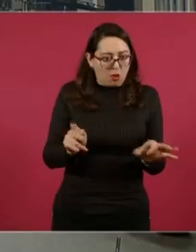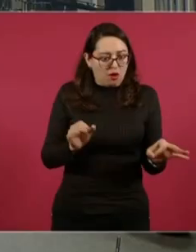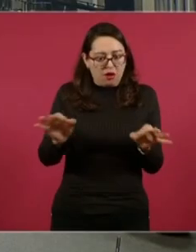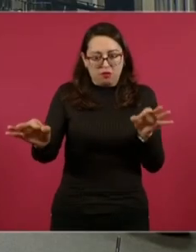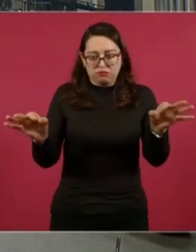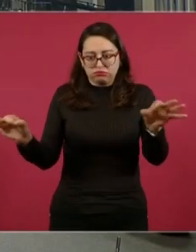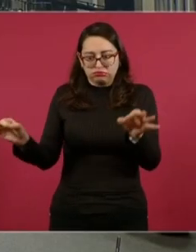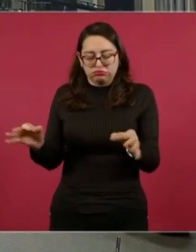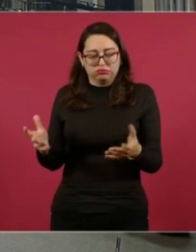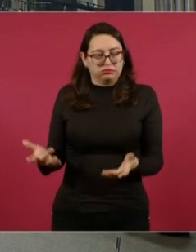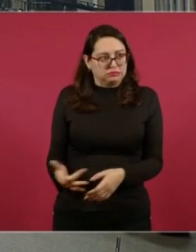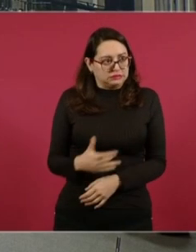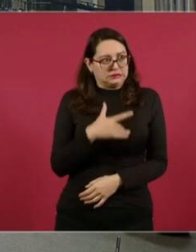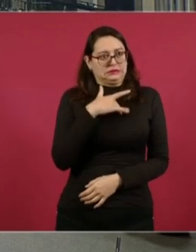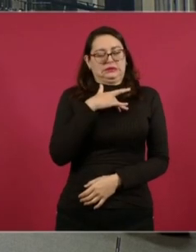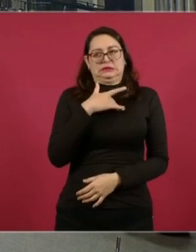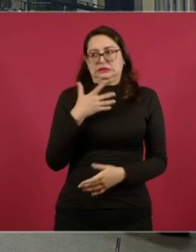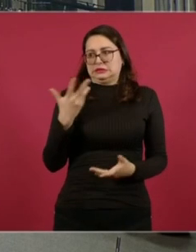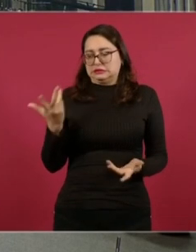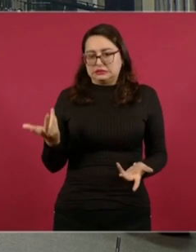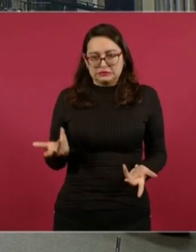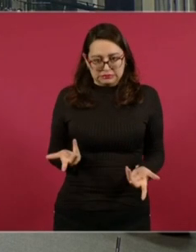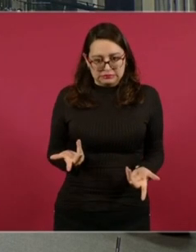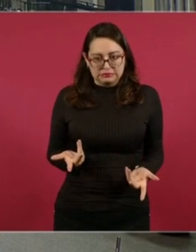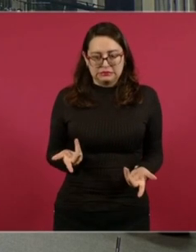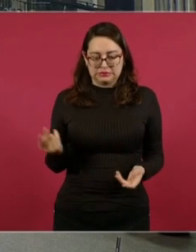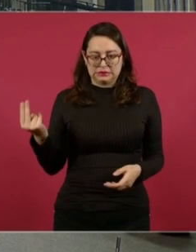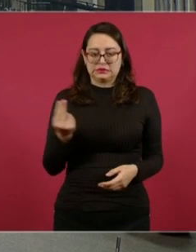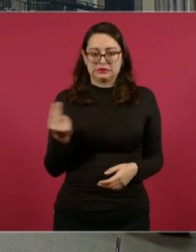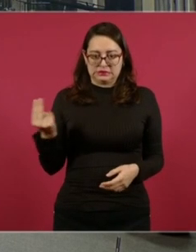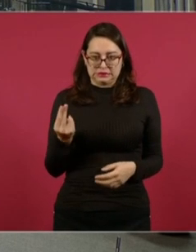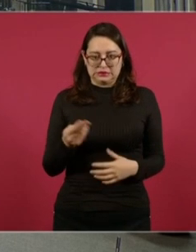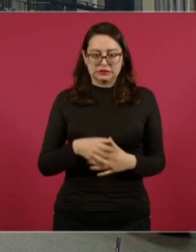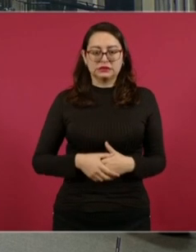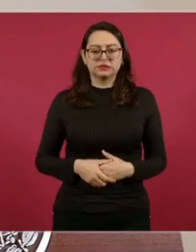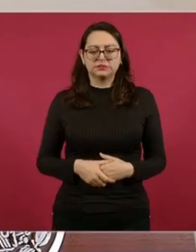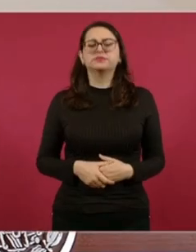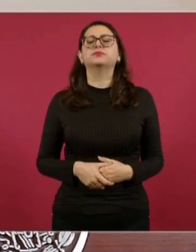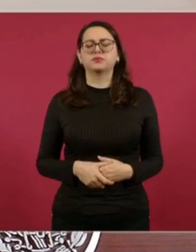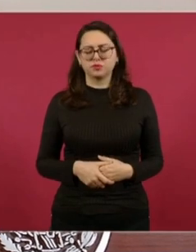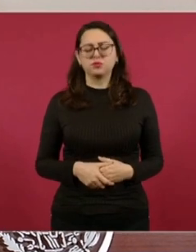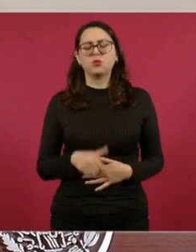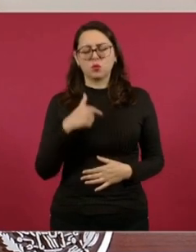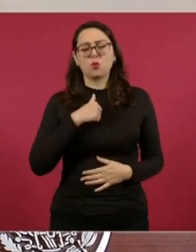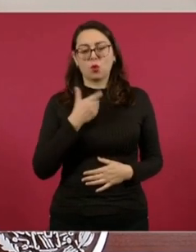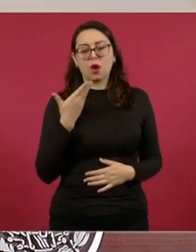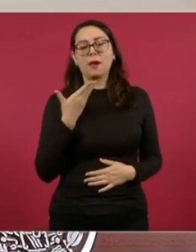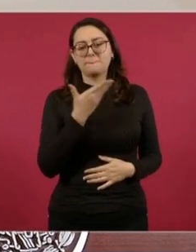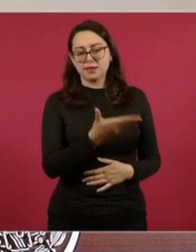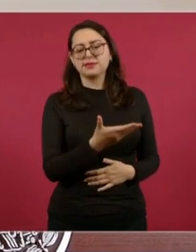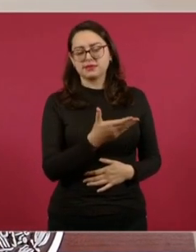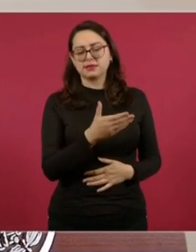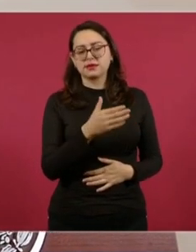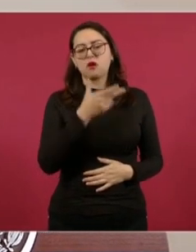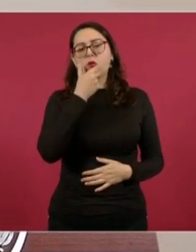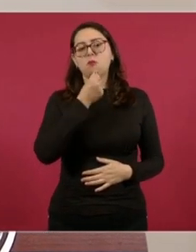cuenca del Papaloapan, sí, en el municipio de Playa Vicente. Sí. Le pedimos a Germán Martínez de Conagua que vaya por